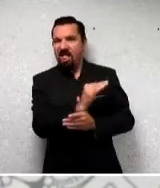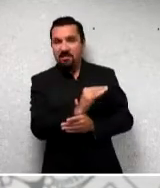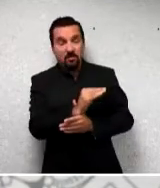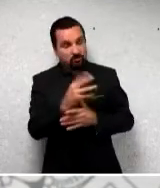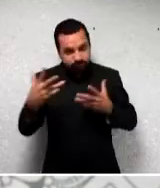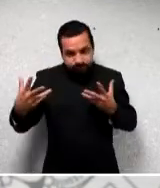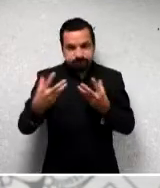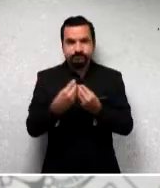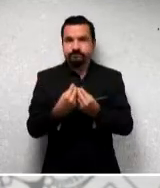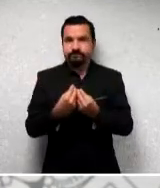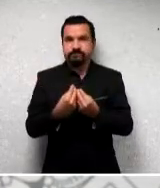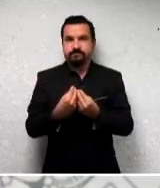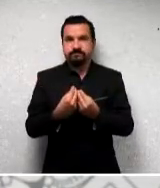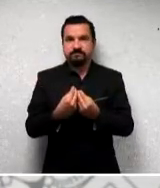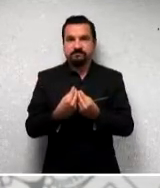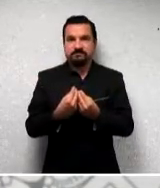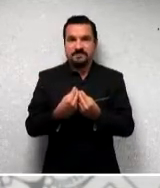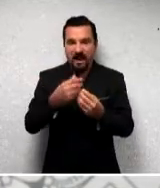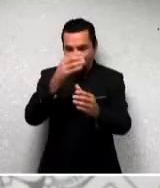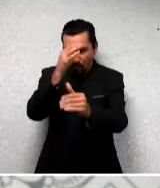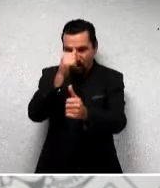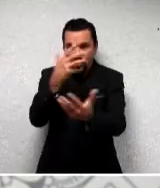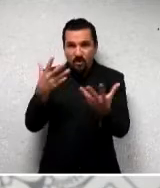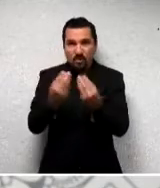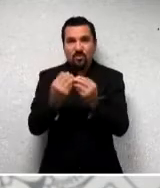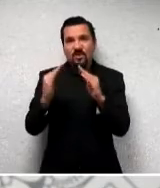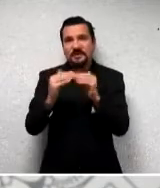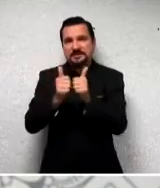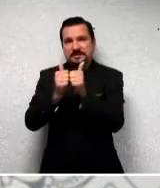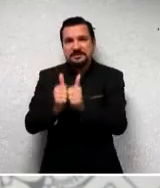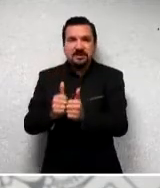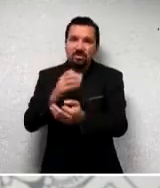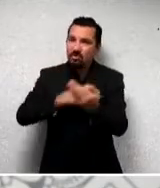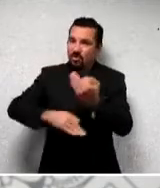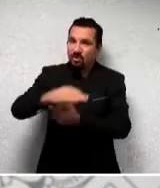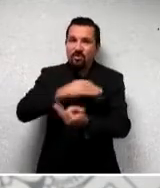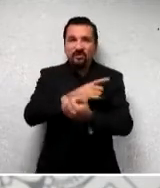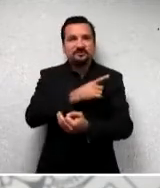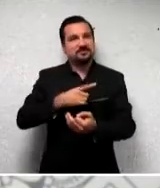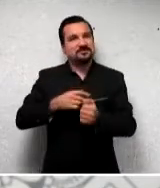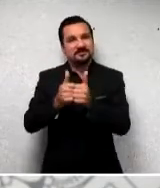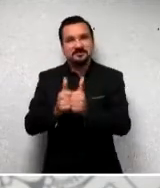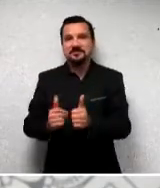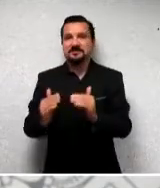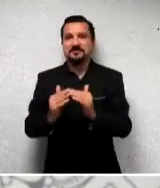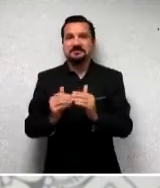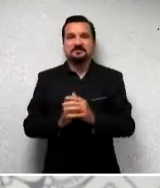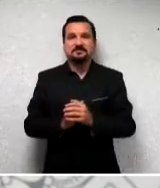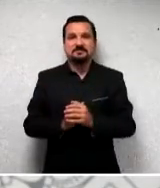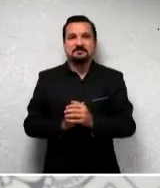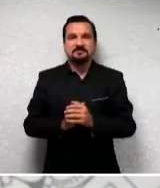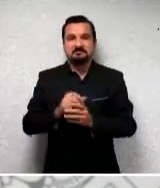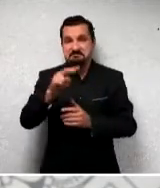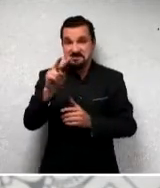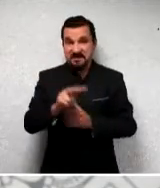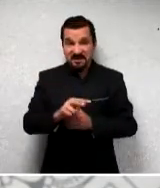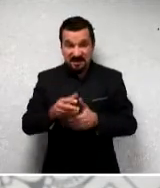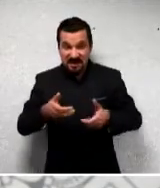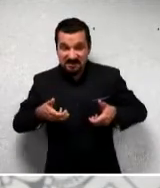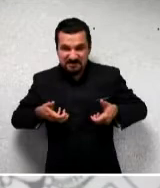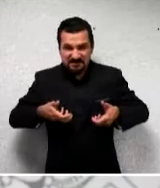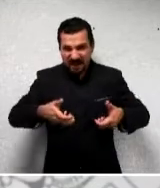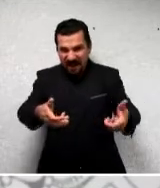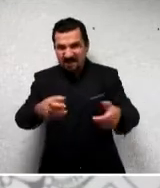unirse al movimiento de resguardarnos todos en las calles de los municipios de